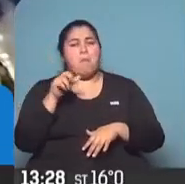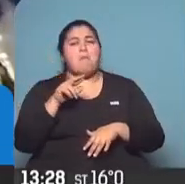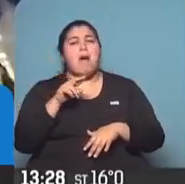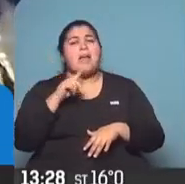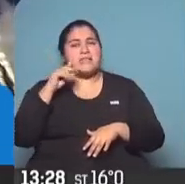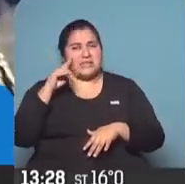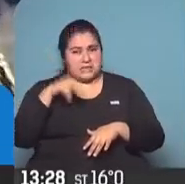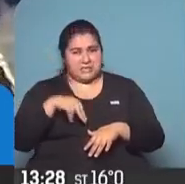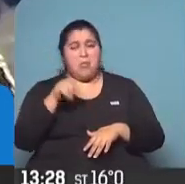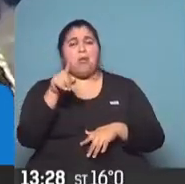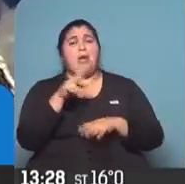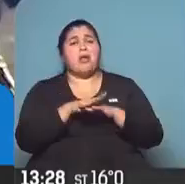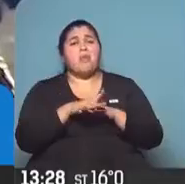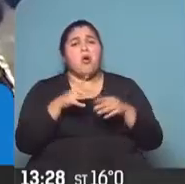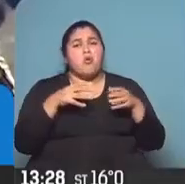sí